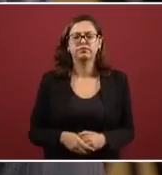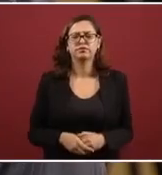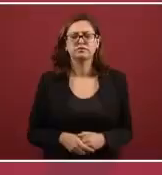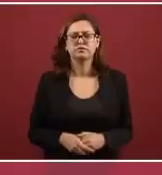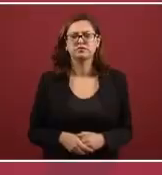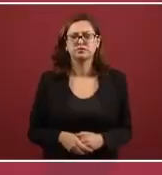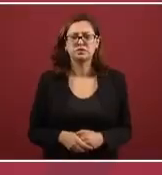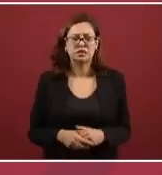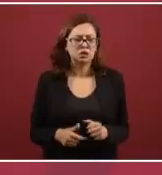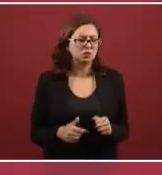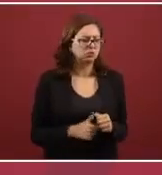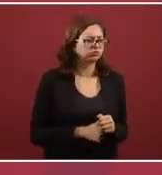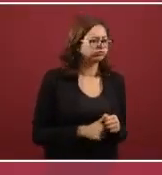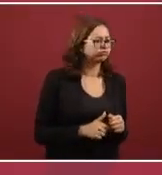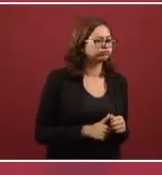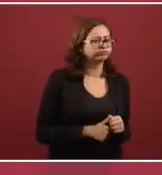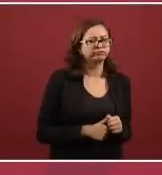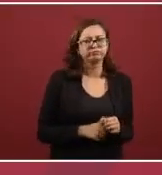se esconde nada.